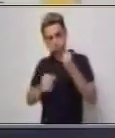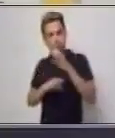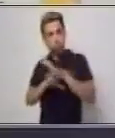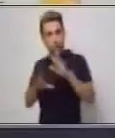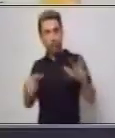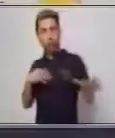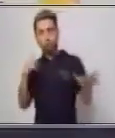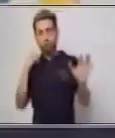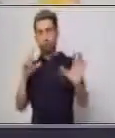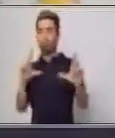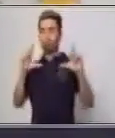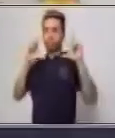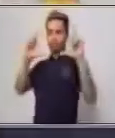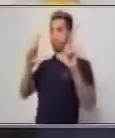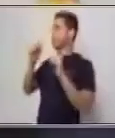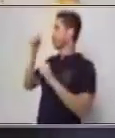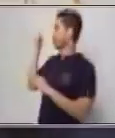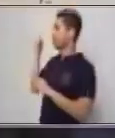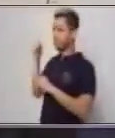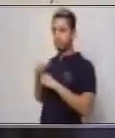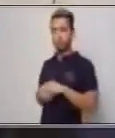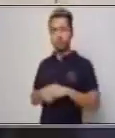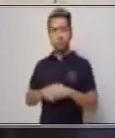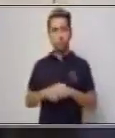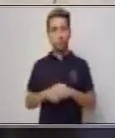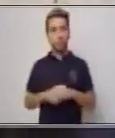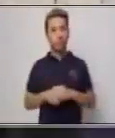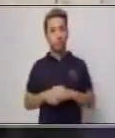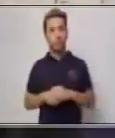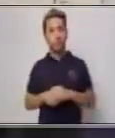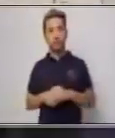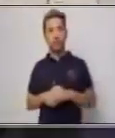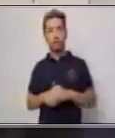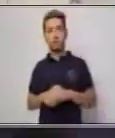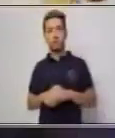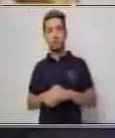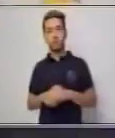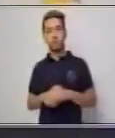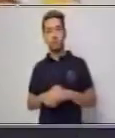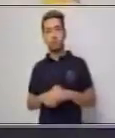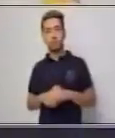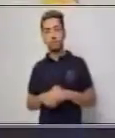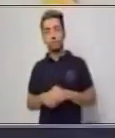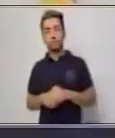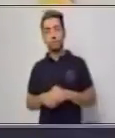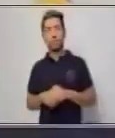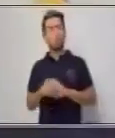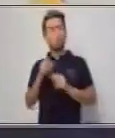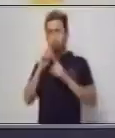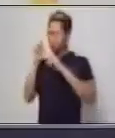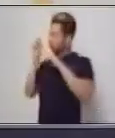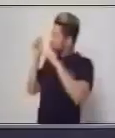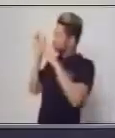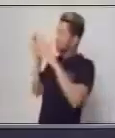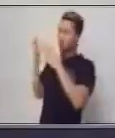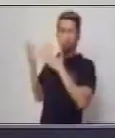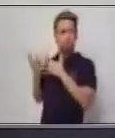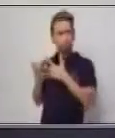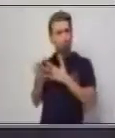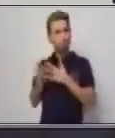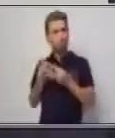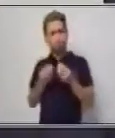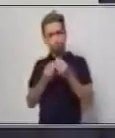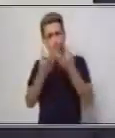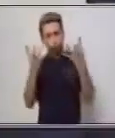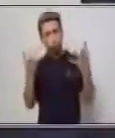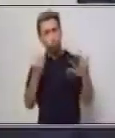te quiero presentar esta gráfica. Esta gráfica que está acá. ¿Qué logras observar ahí? Varios